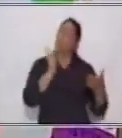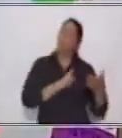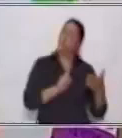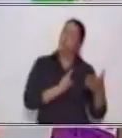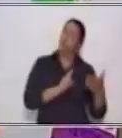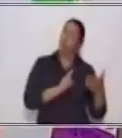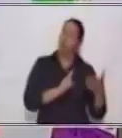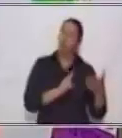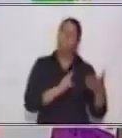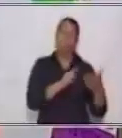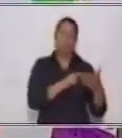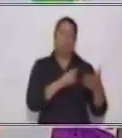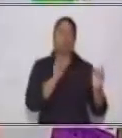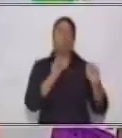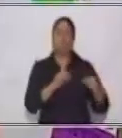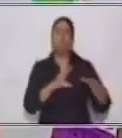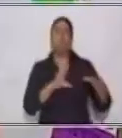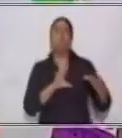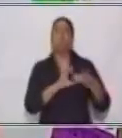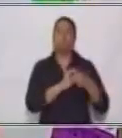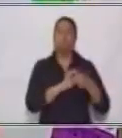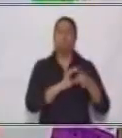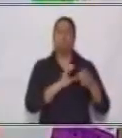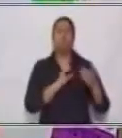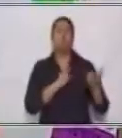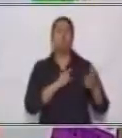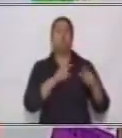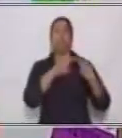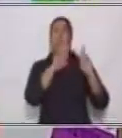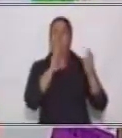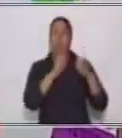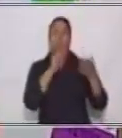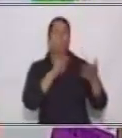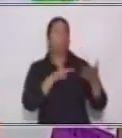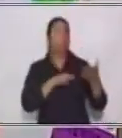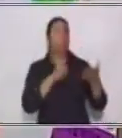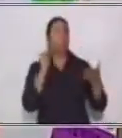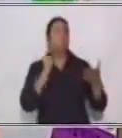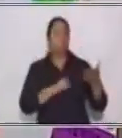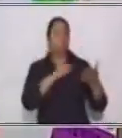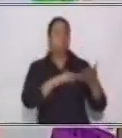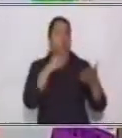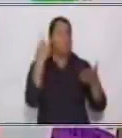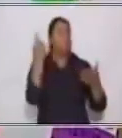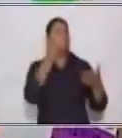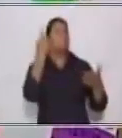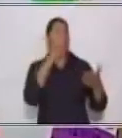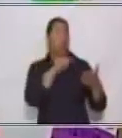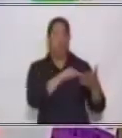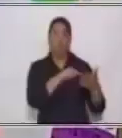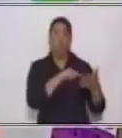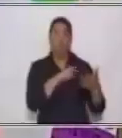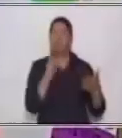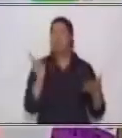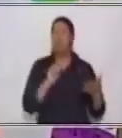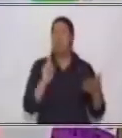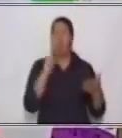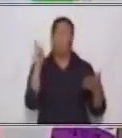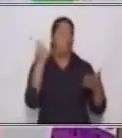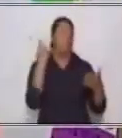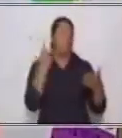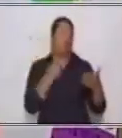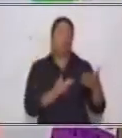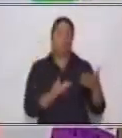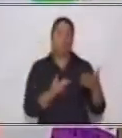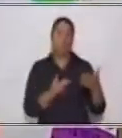relacionan directamente con el tema? ¿Tienen coherencia con el tema? ¿Son importantes o no? Luego tenemos que